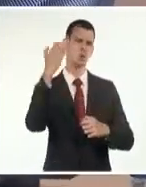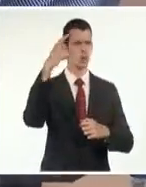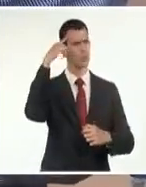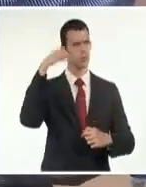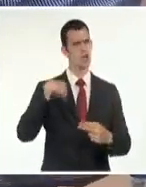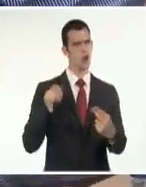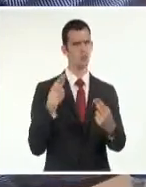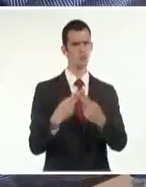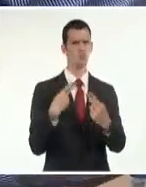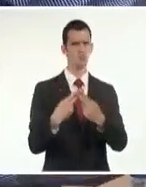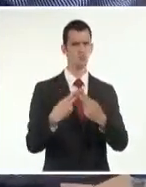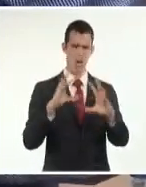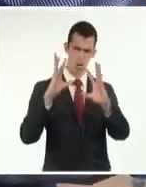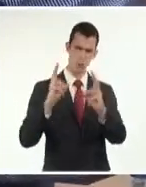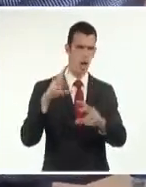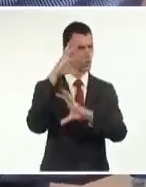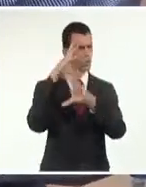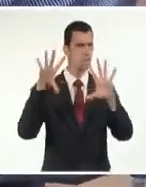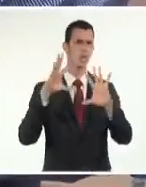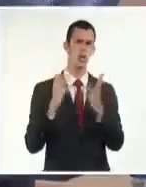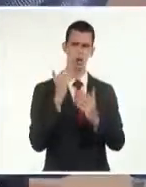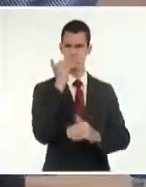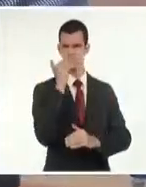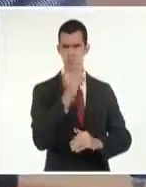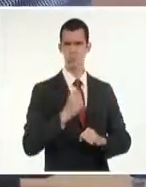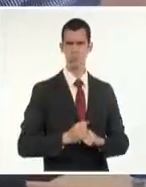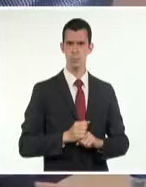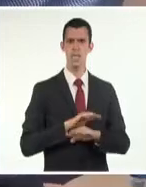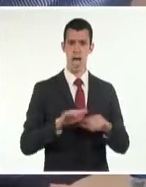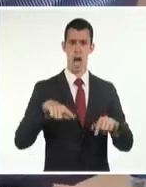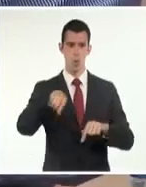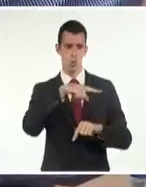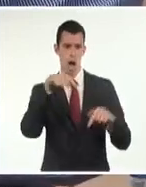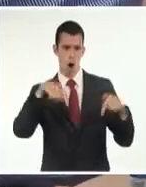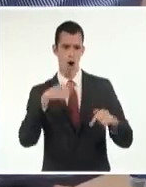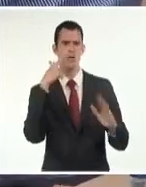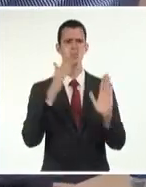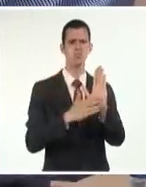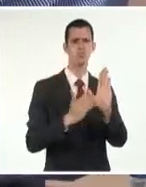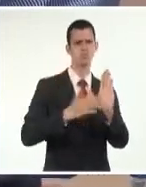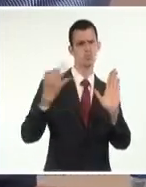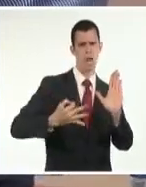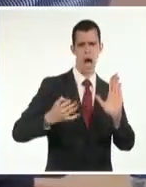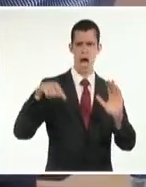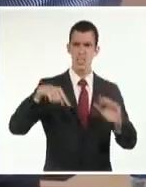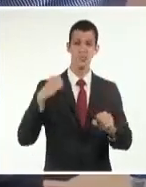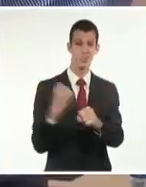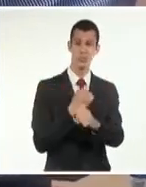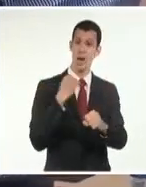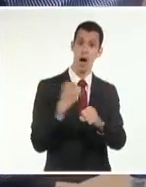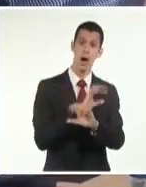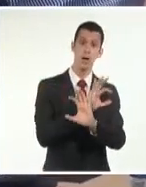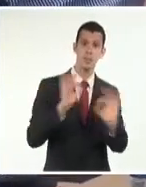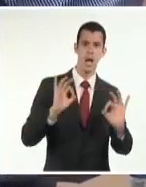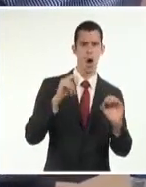gran resultado científico, con lo que ustedes han demostrado la grandeza de este centro y la fidelidad